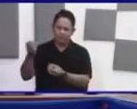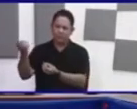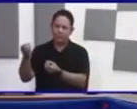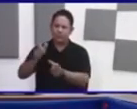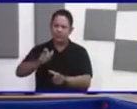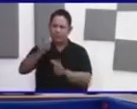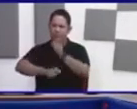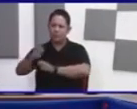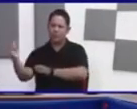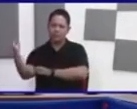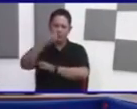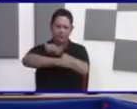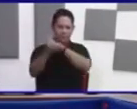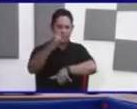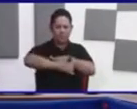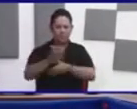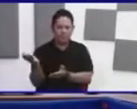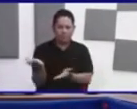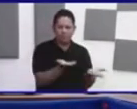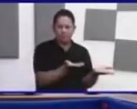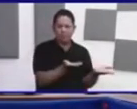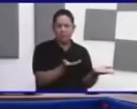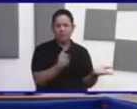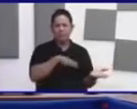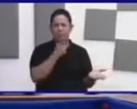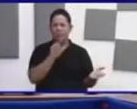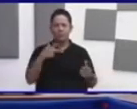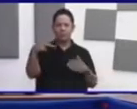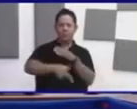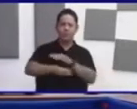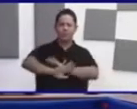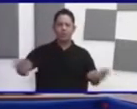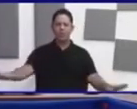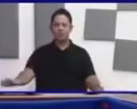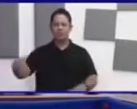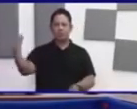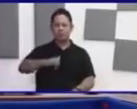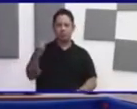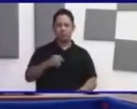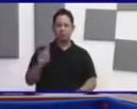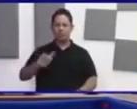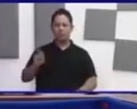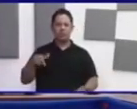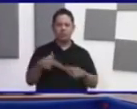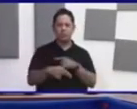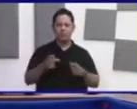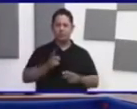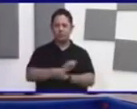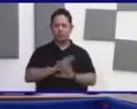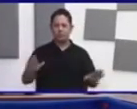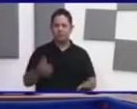humanitarios. Nosotros no hemos dicho que no vamos a continuar con los vuelos humanitarios, pero en este momento tenemos un pico de